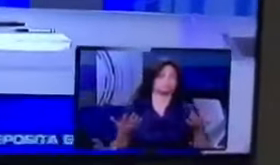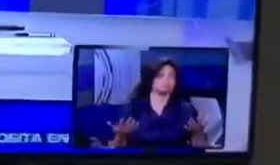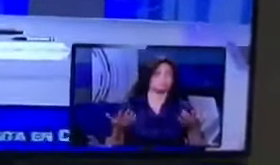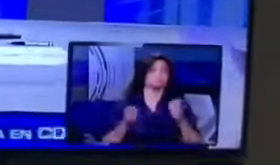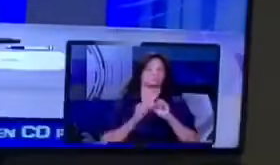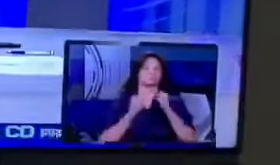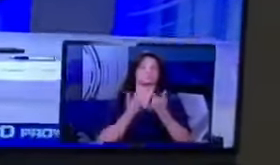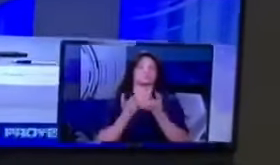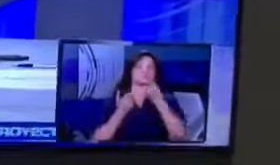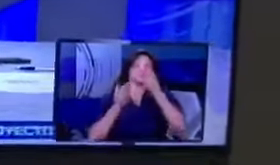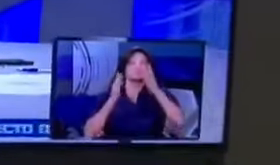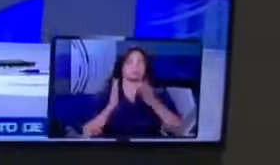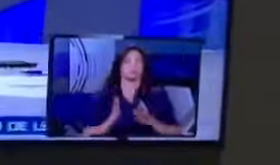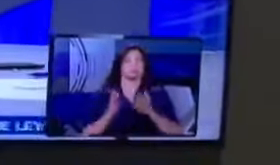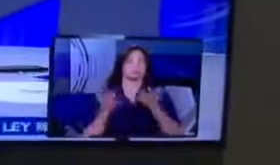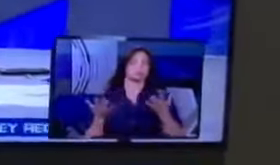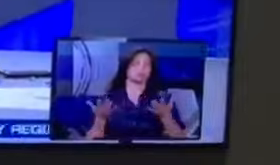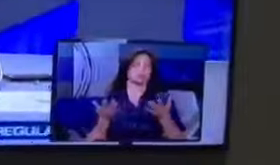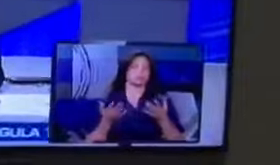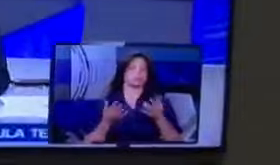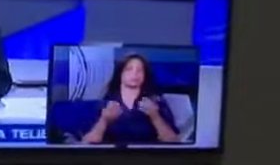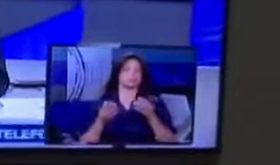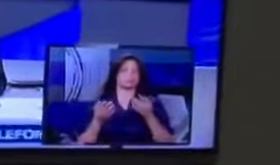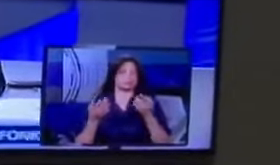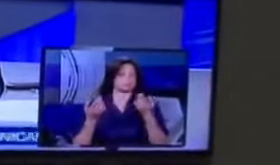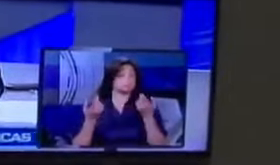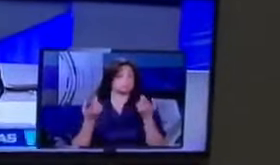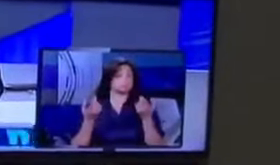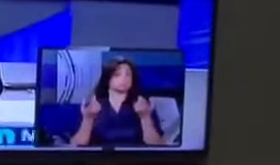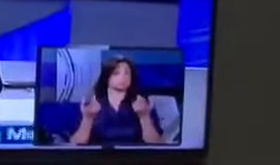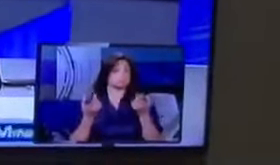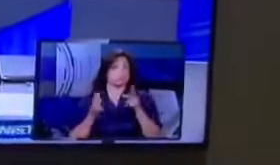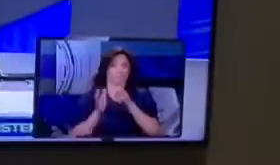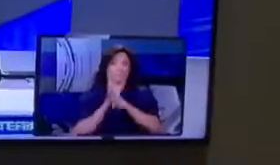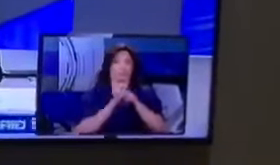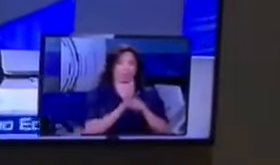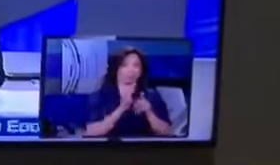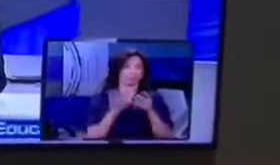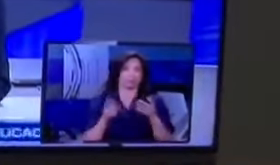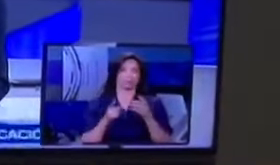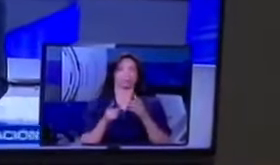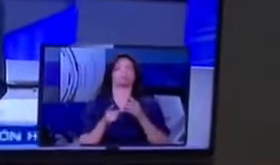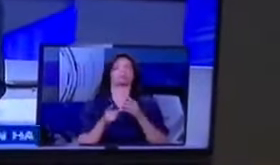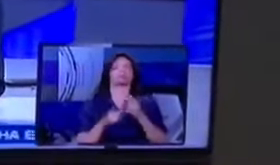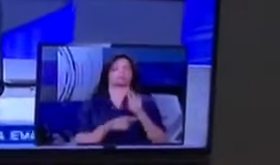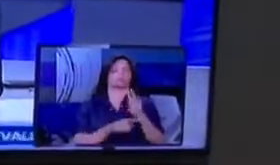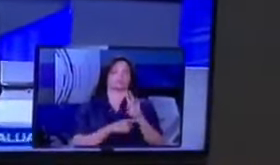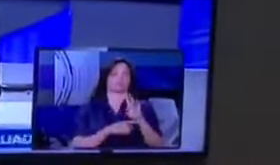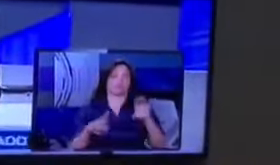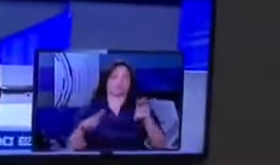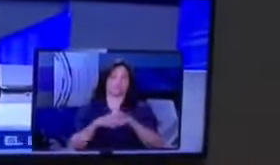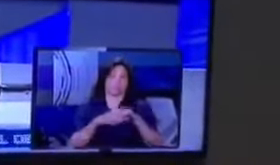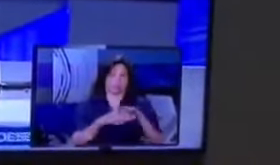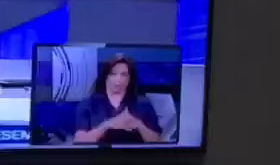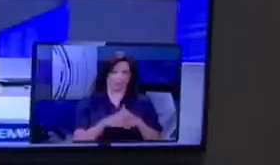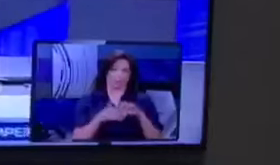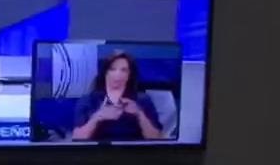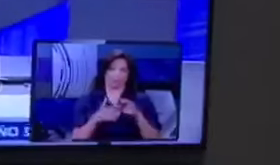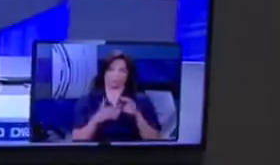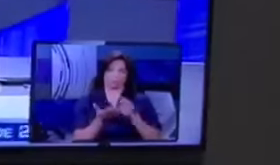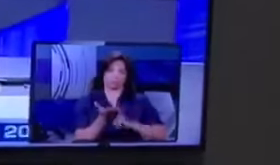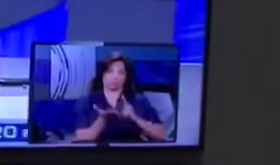momento en que la sociedad dominicana está siendo sacudida por una fuerte ola de feminicidios, fíjame, 7 parejas que estaban casadas